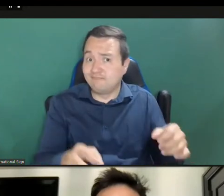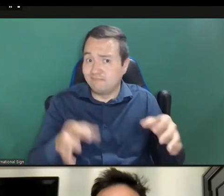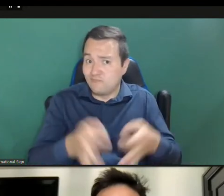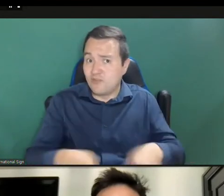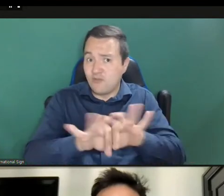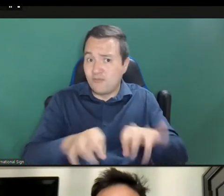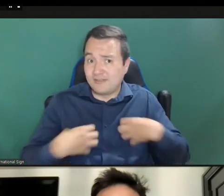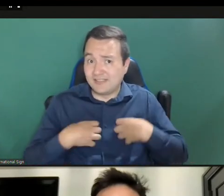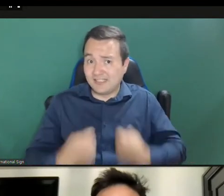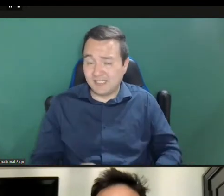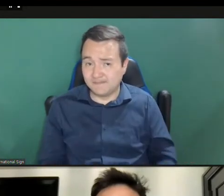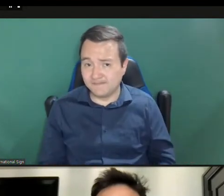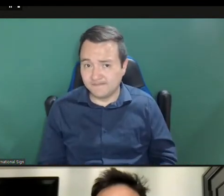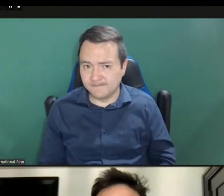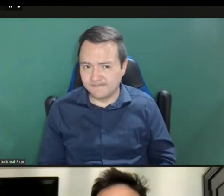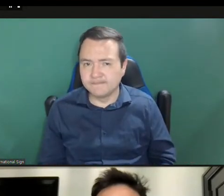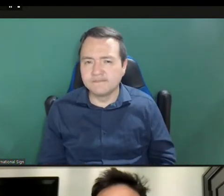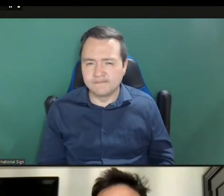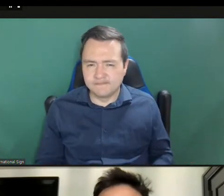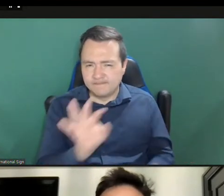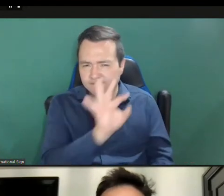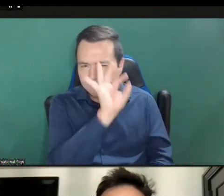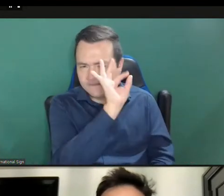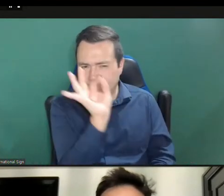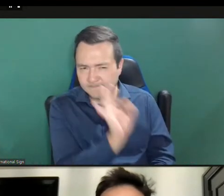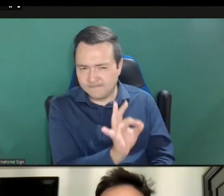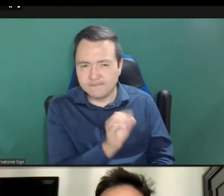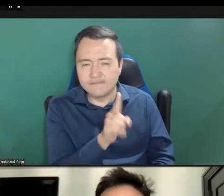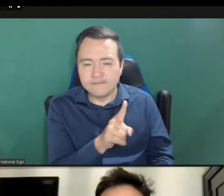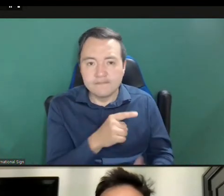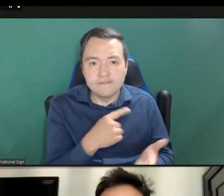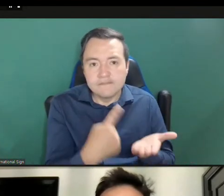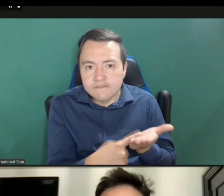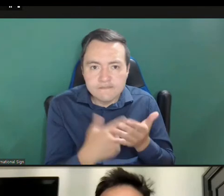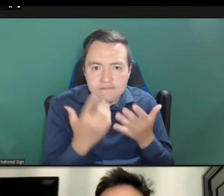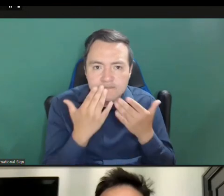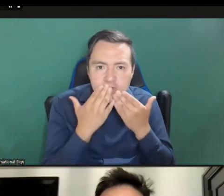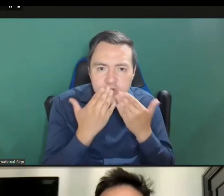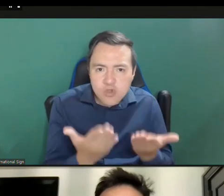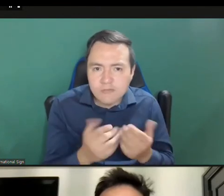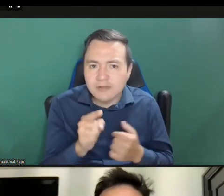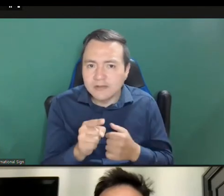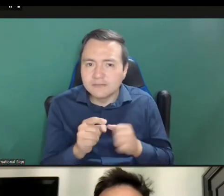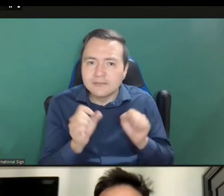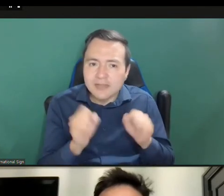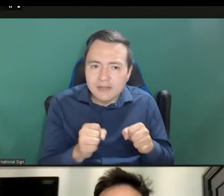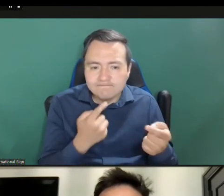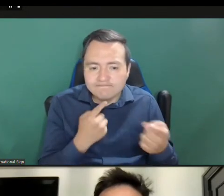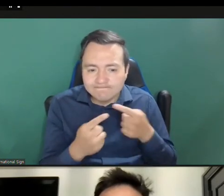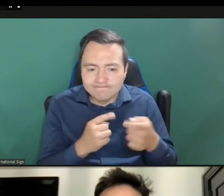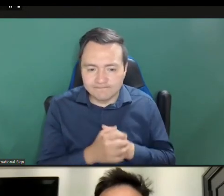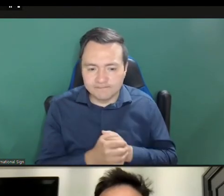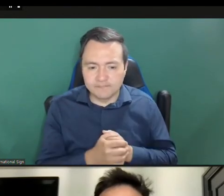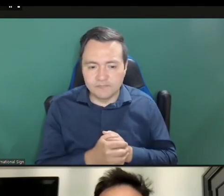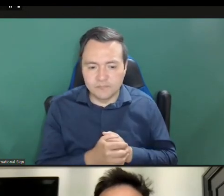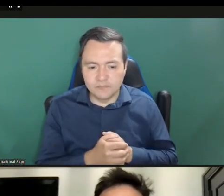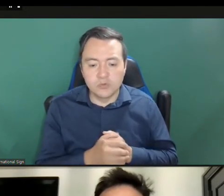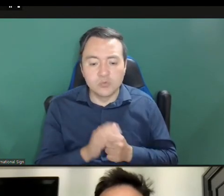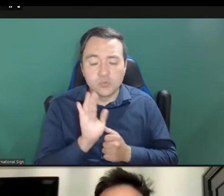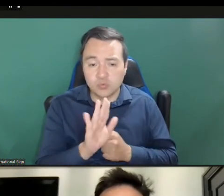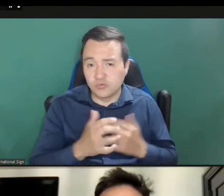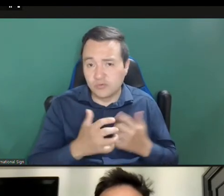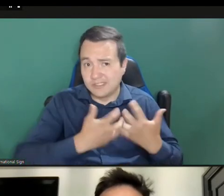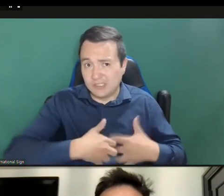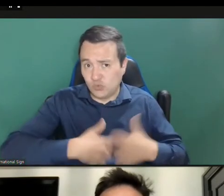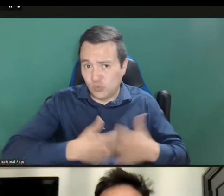sabemos los argumentos consumo los argumentos nos podrías compartir un poco esos argumentos cómo podemos revertir y revertir los argumentos de la industria pero